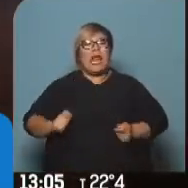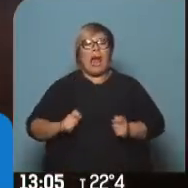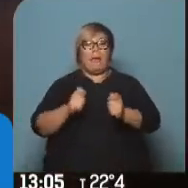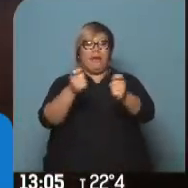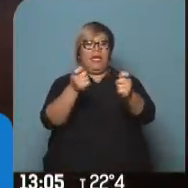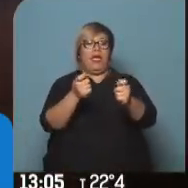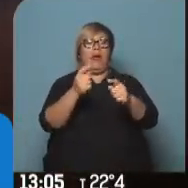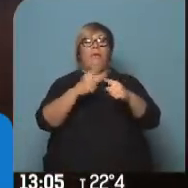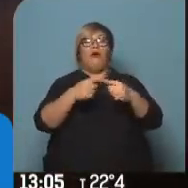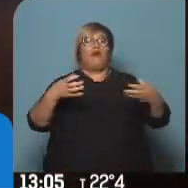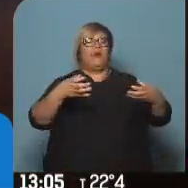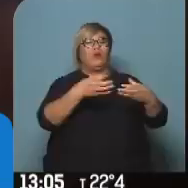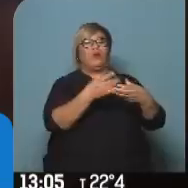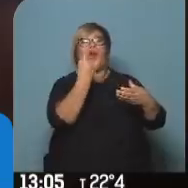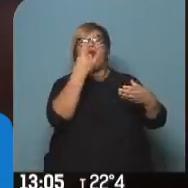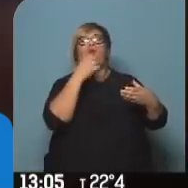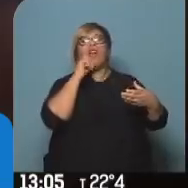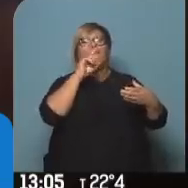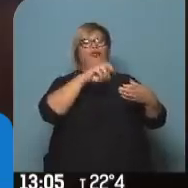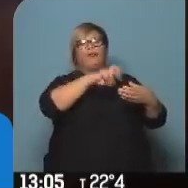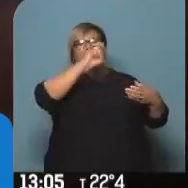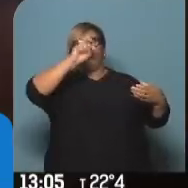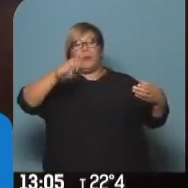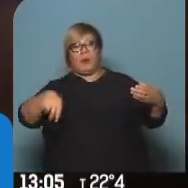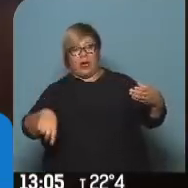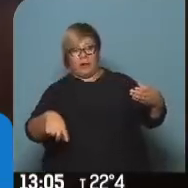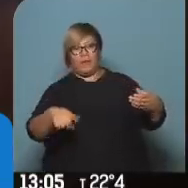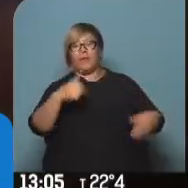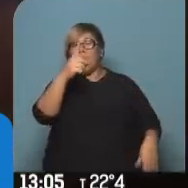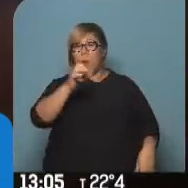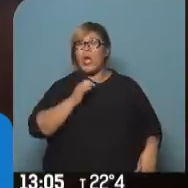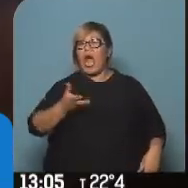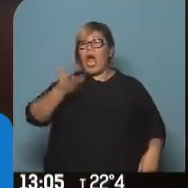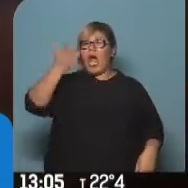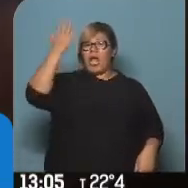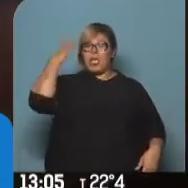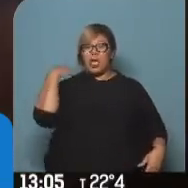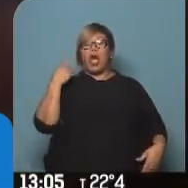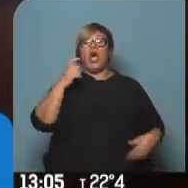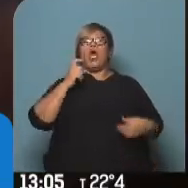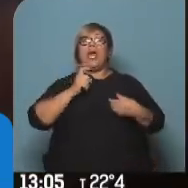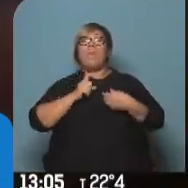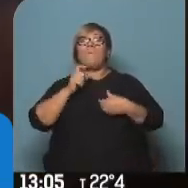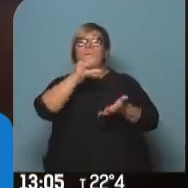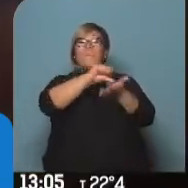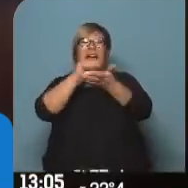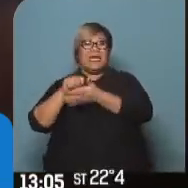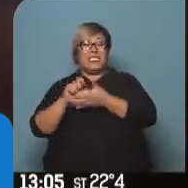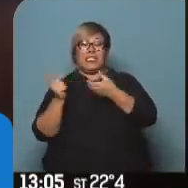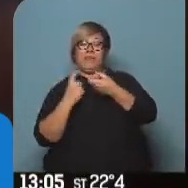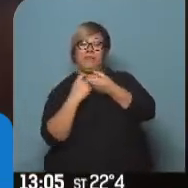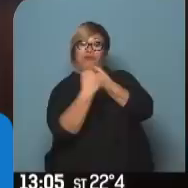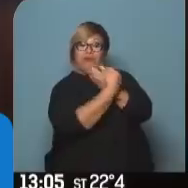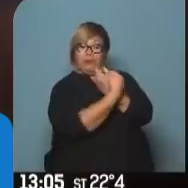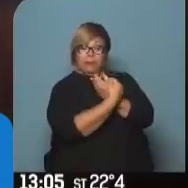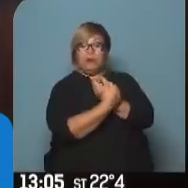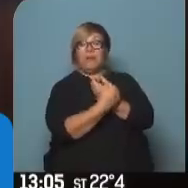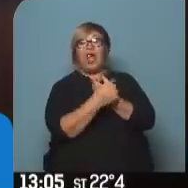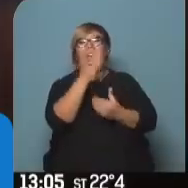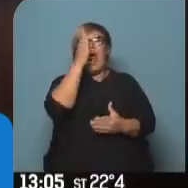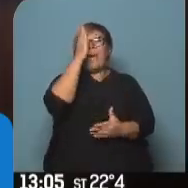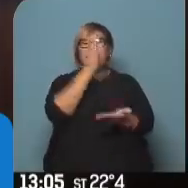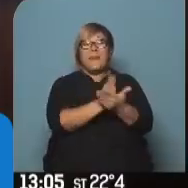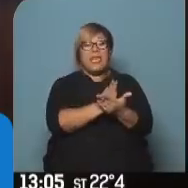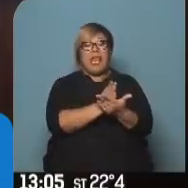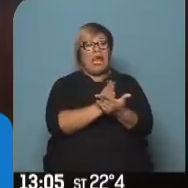UNASUR entró en un final sin retorno desde hace un año. La mitad de los Estados miembros ni participan ni contribuyen. La Secretaría General no